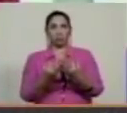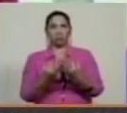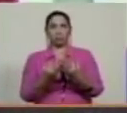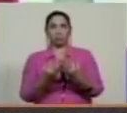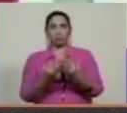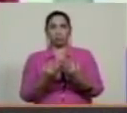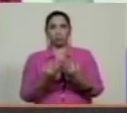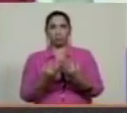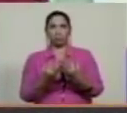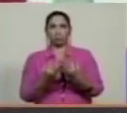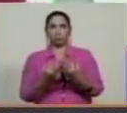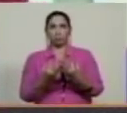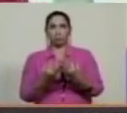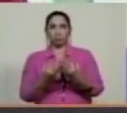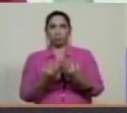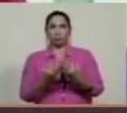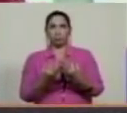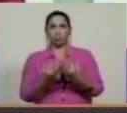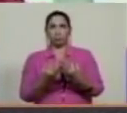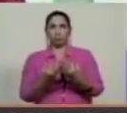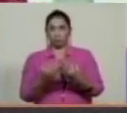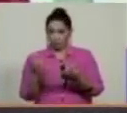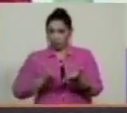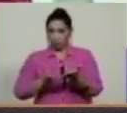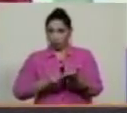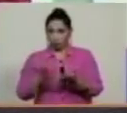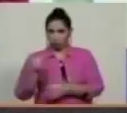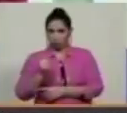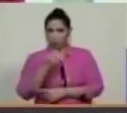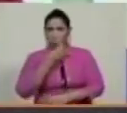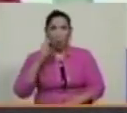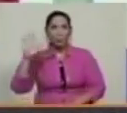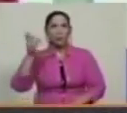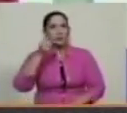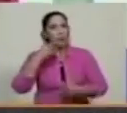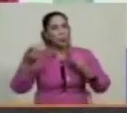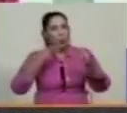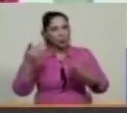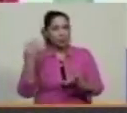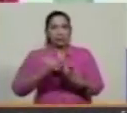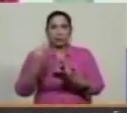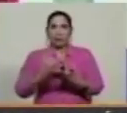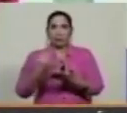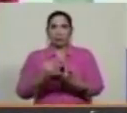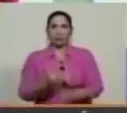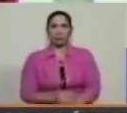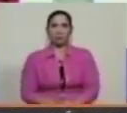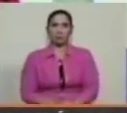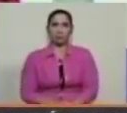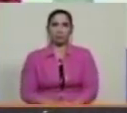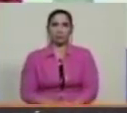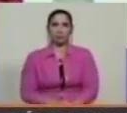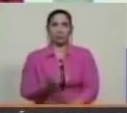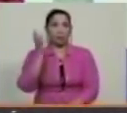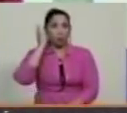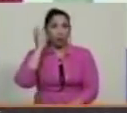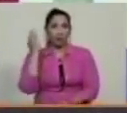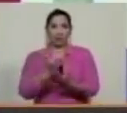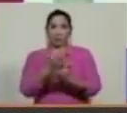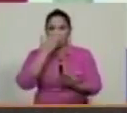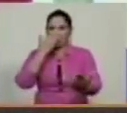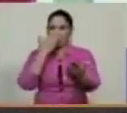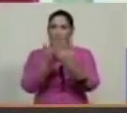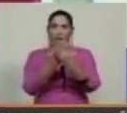Y como ¿verdad? Y como casi siempre son las mujeres las que están al